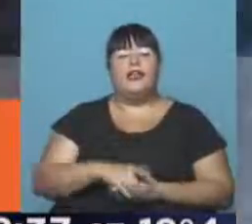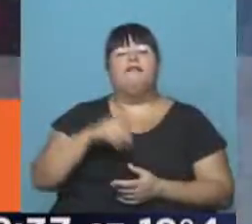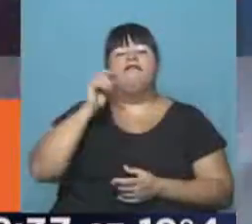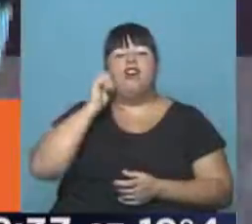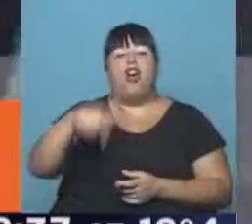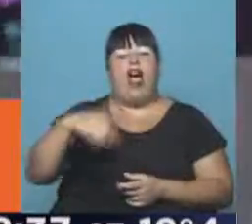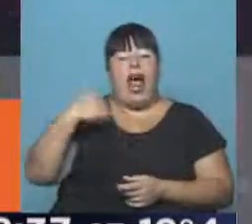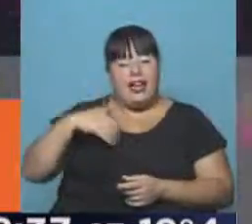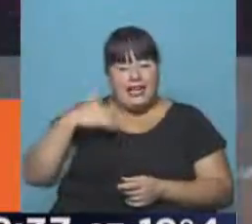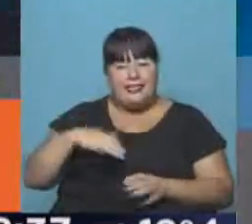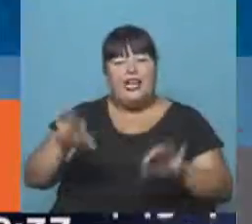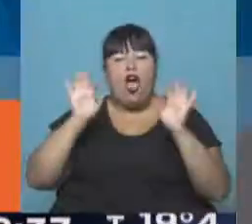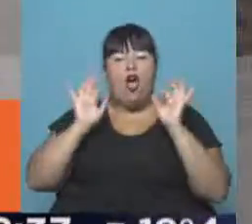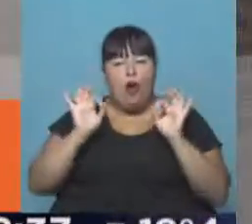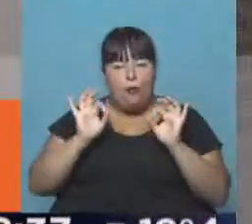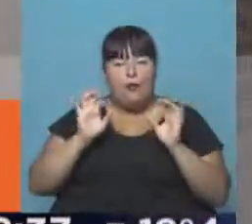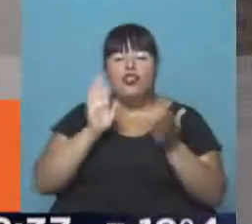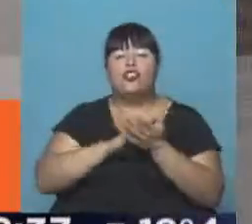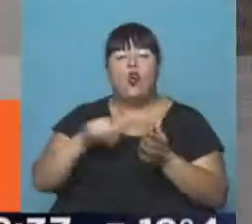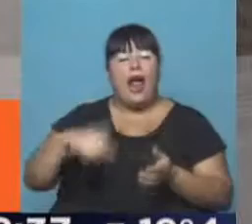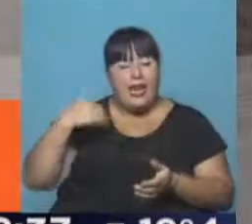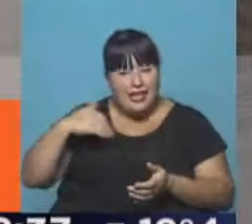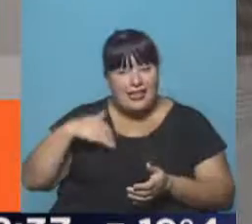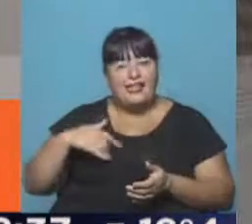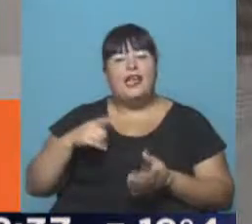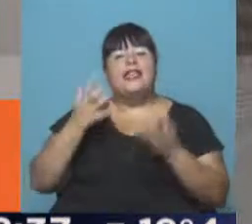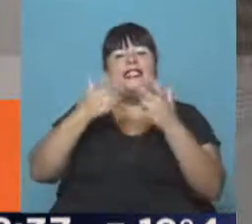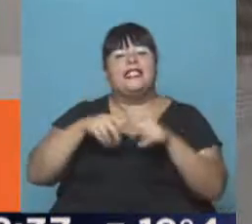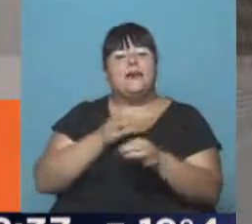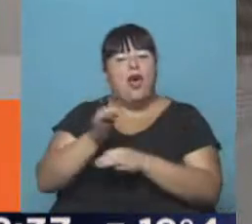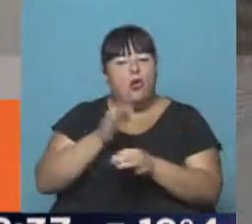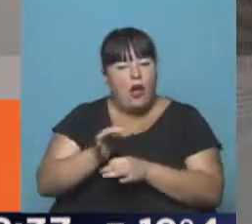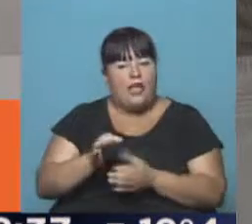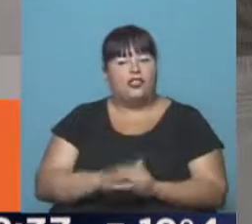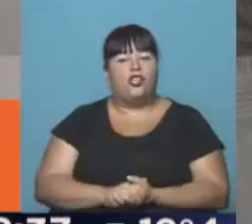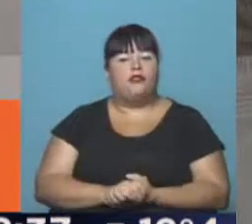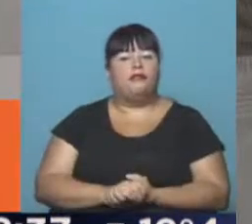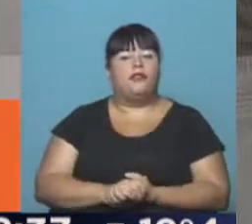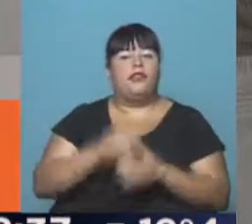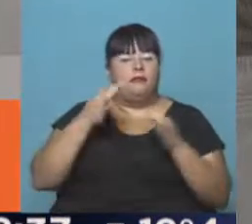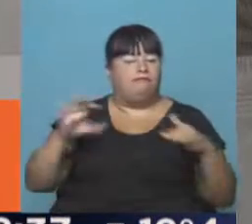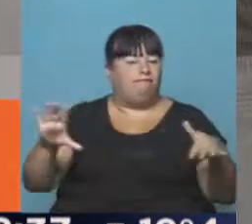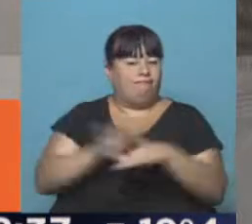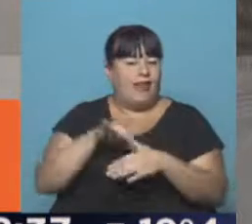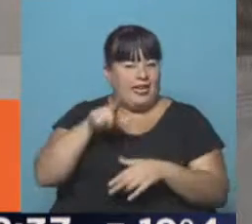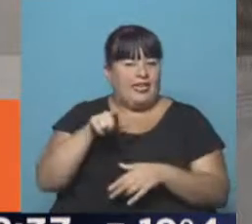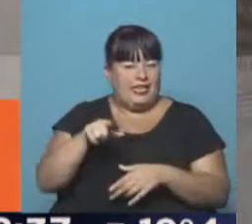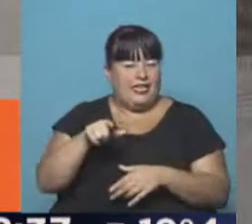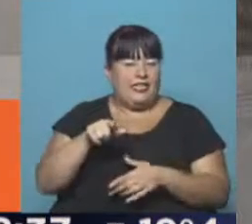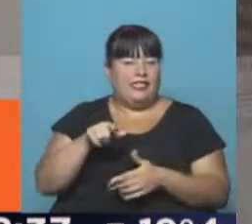concibió a la Argentina completa y en el marco de la Argentina un sistema educativo que era acorde con